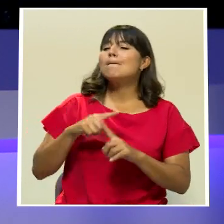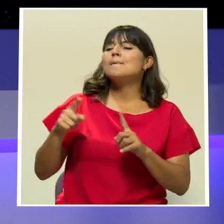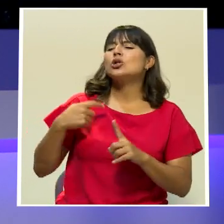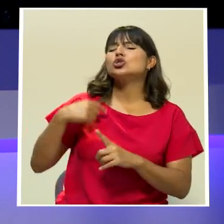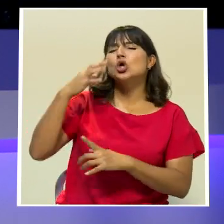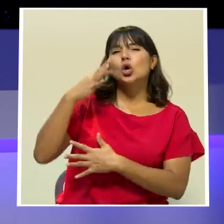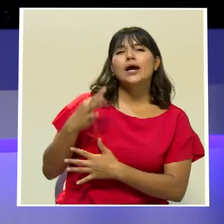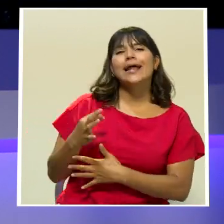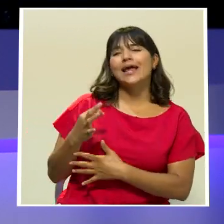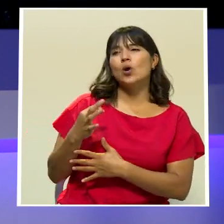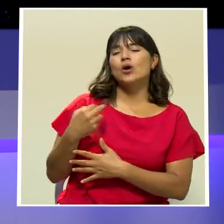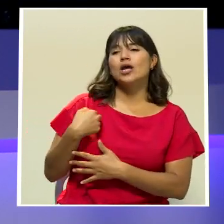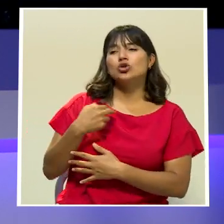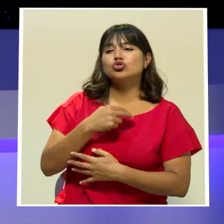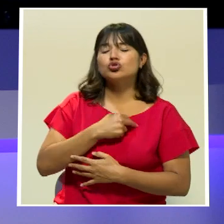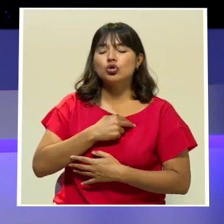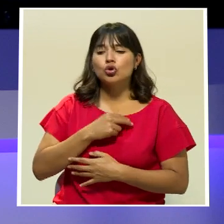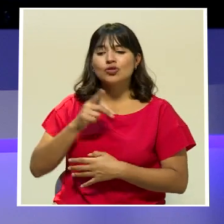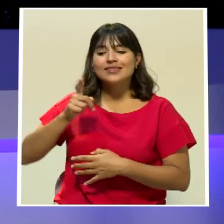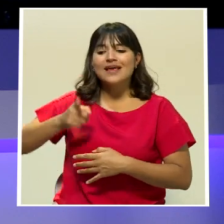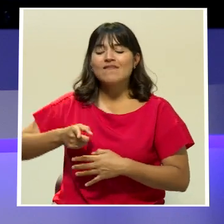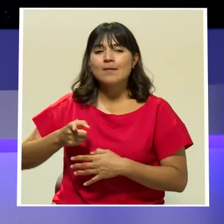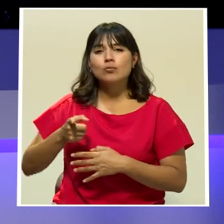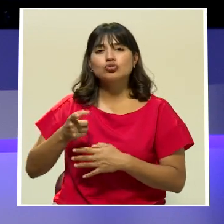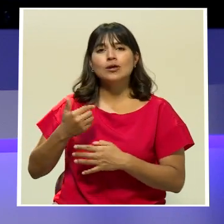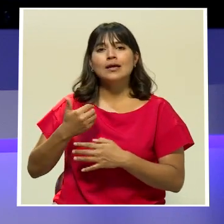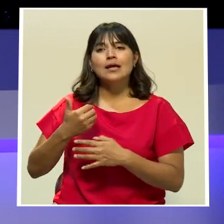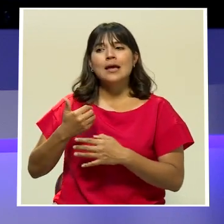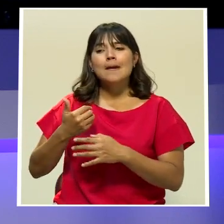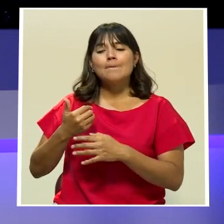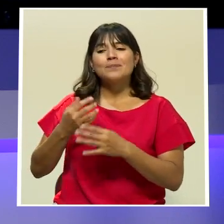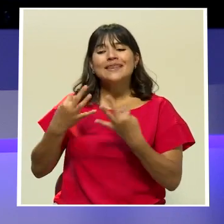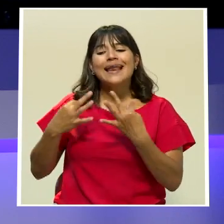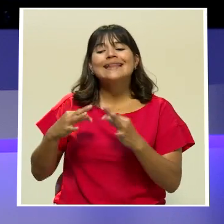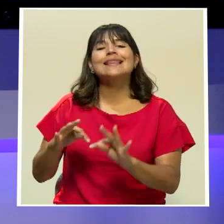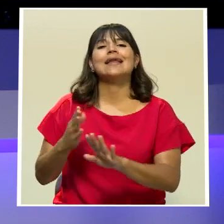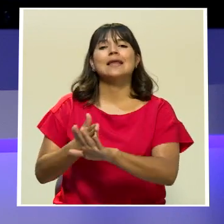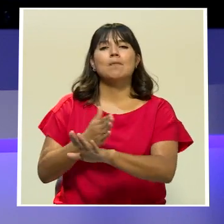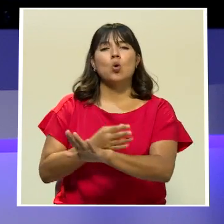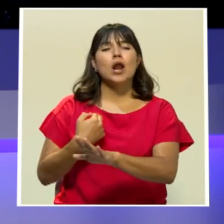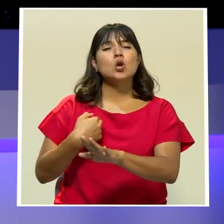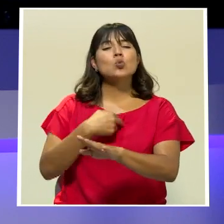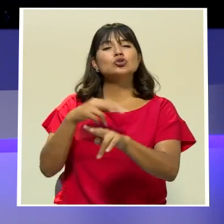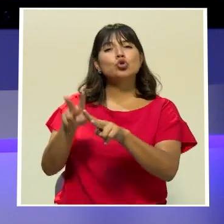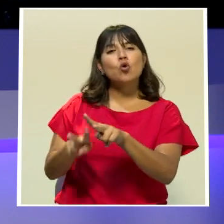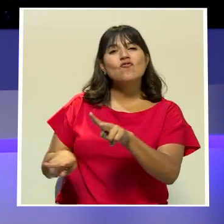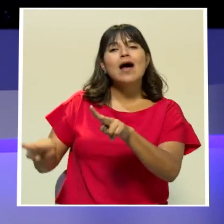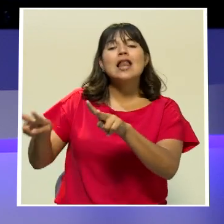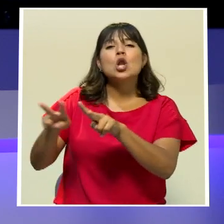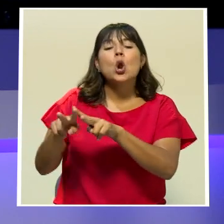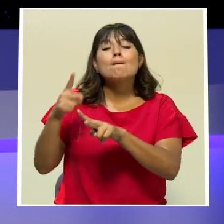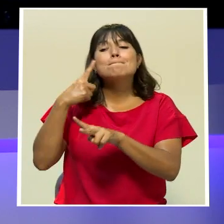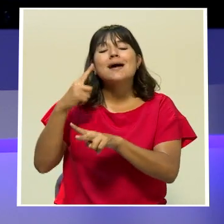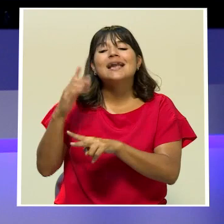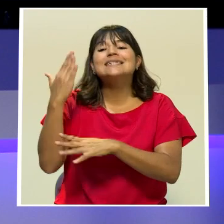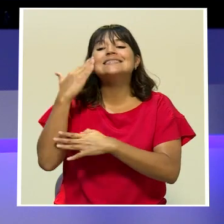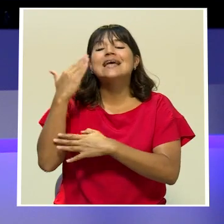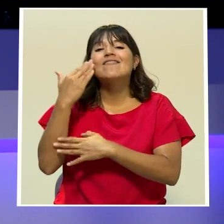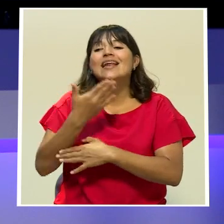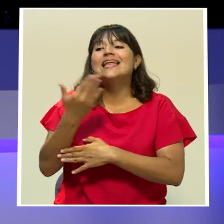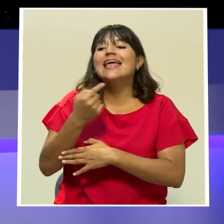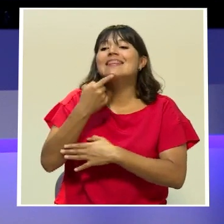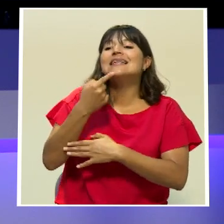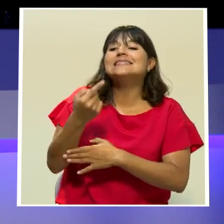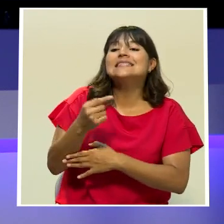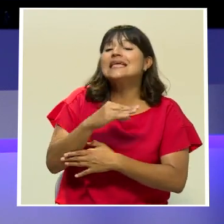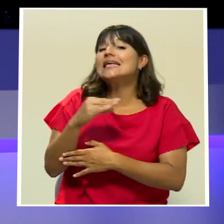valores de moderación y de mesura en la intervención de la esfera pública, incluso tener cuidado con las formas verbales que se utilizan.